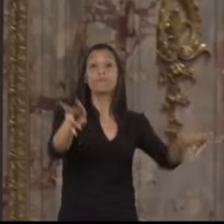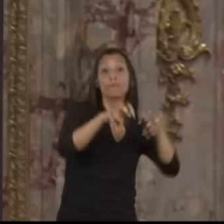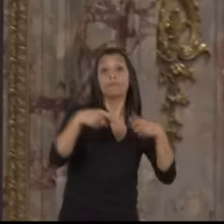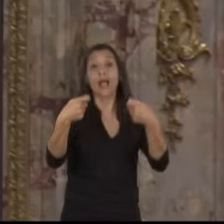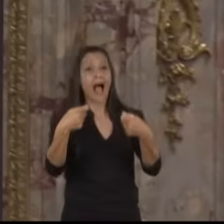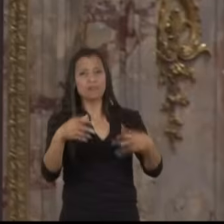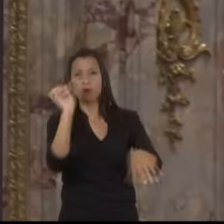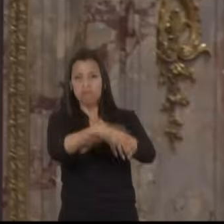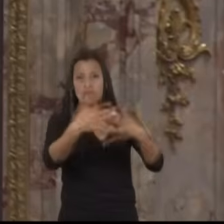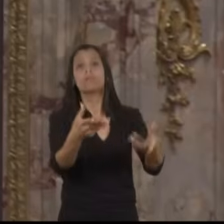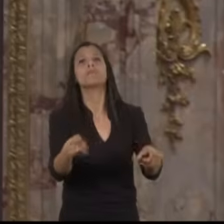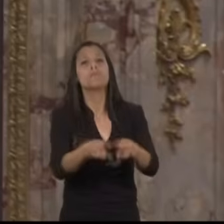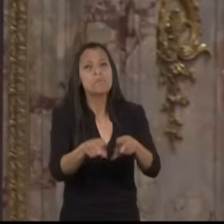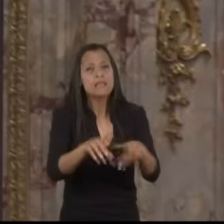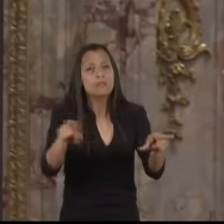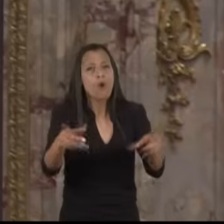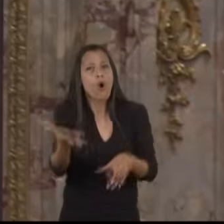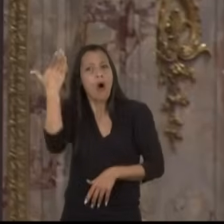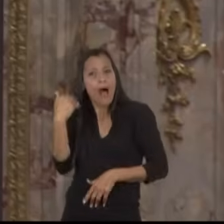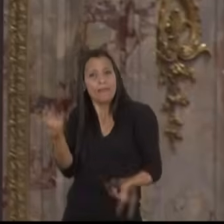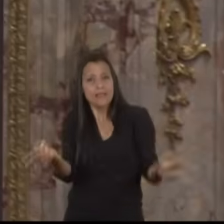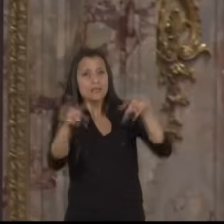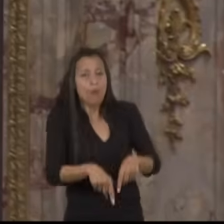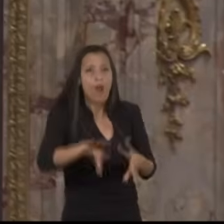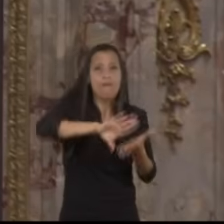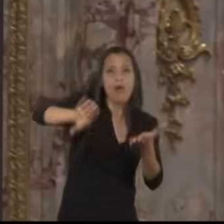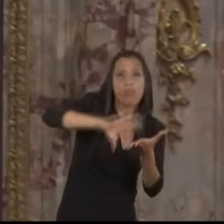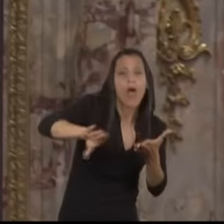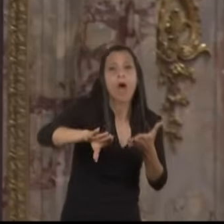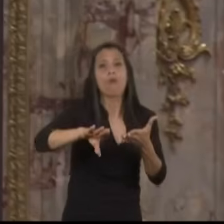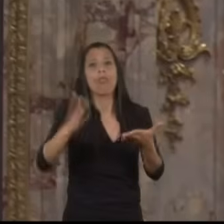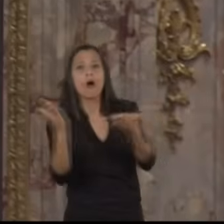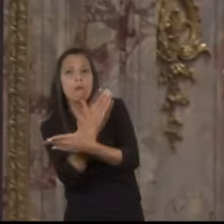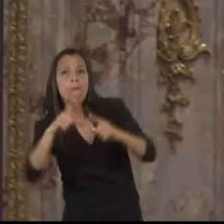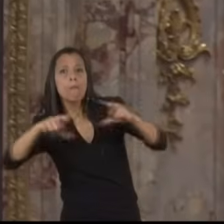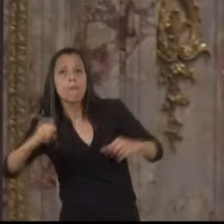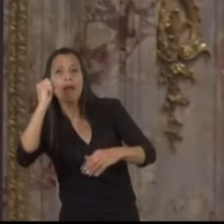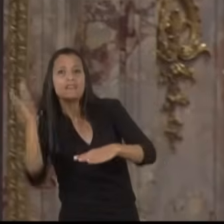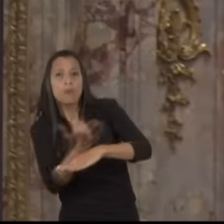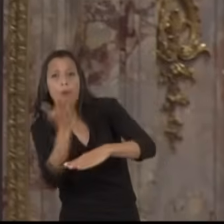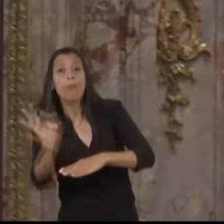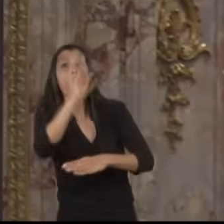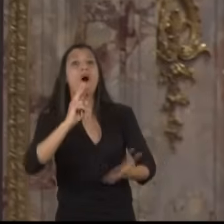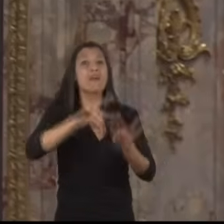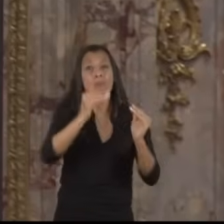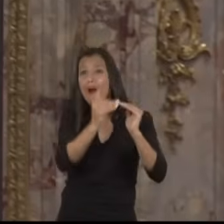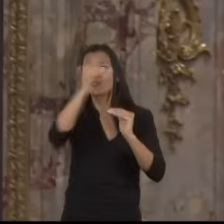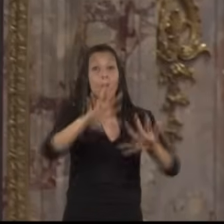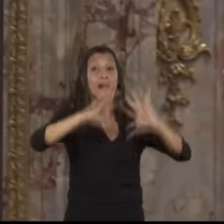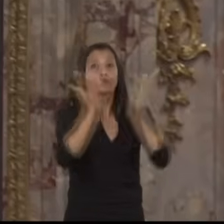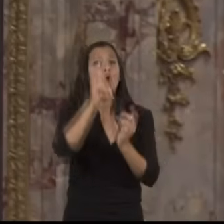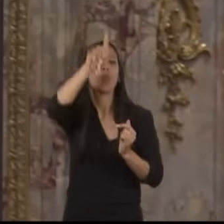económico para volver al sendero del déficit, el endeudamiento, la emisión y o suba de impuestos, volveremos